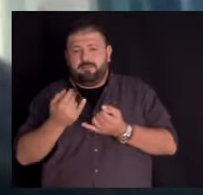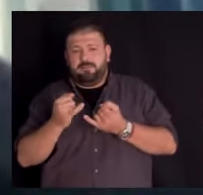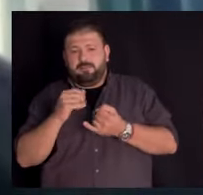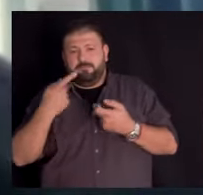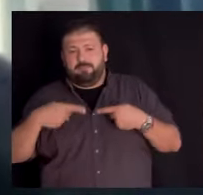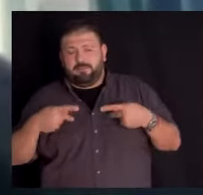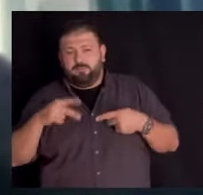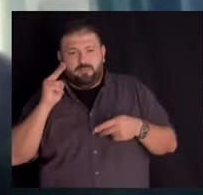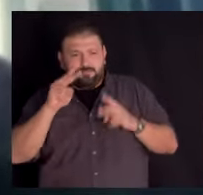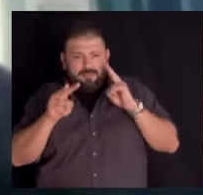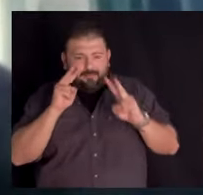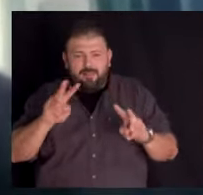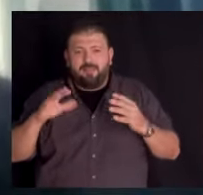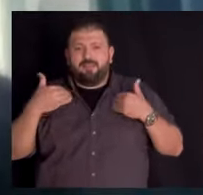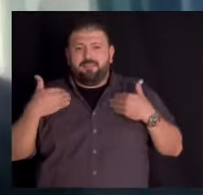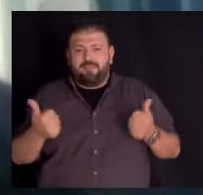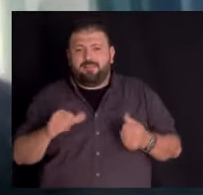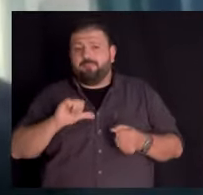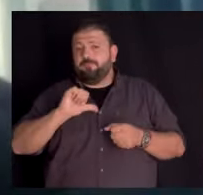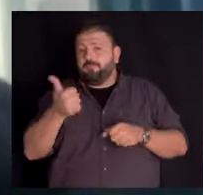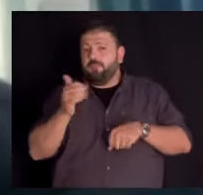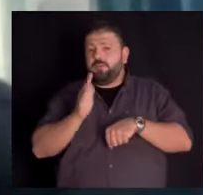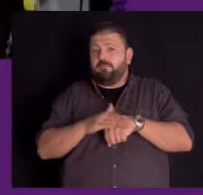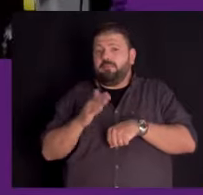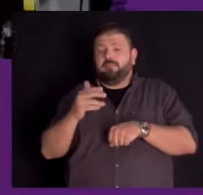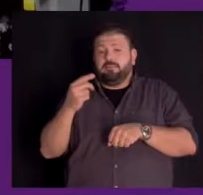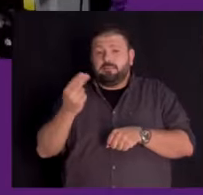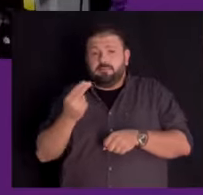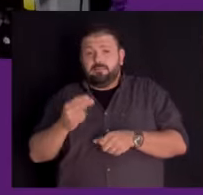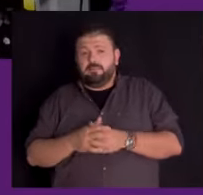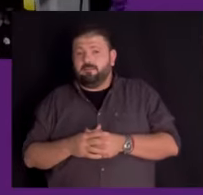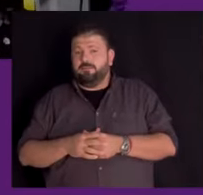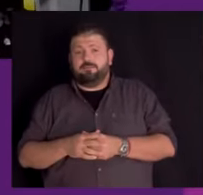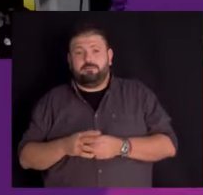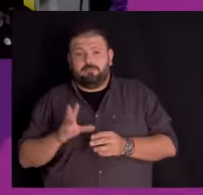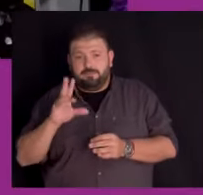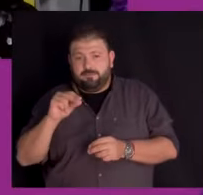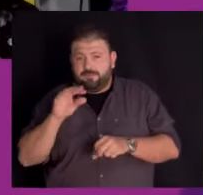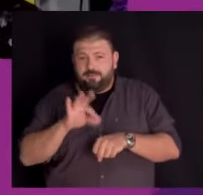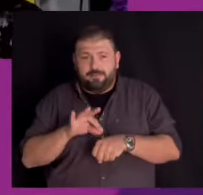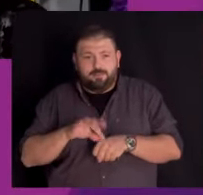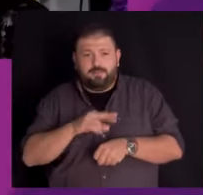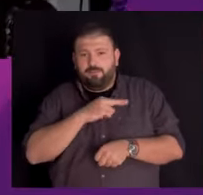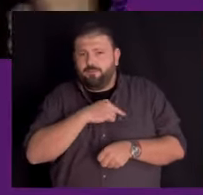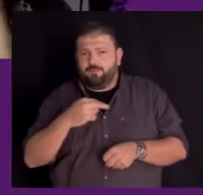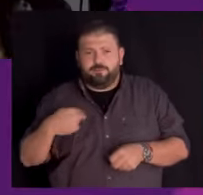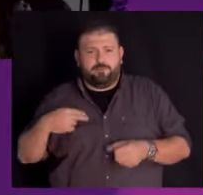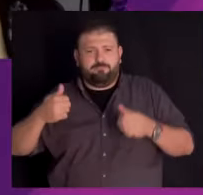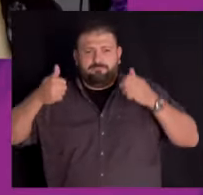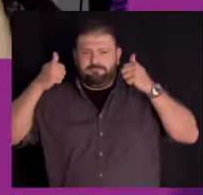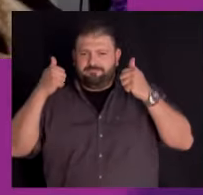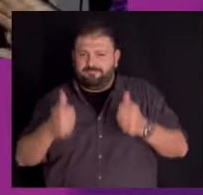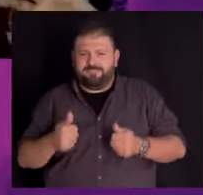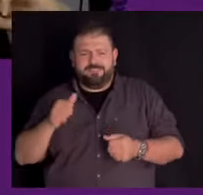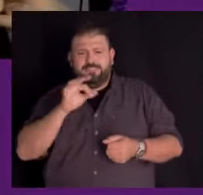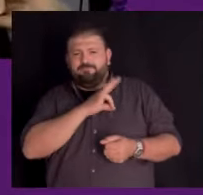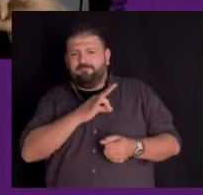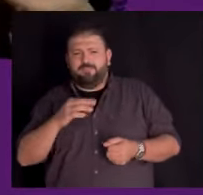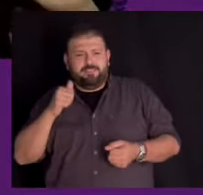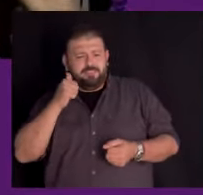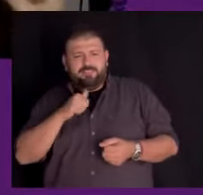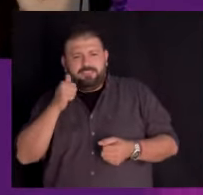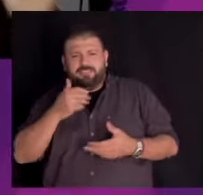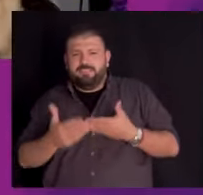si algo más, Ari. Bueno, doctor, nosotros aquí nos podríamos quedar con ustedes dos